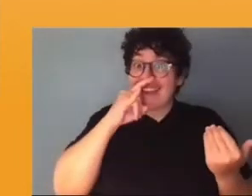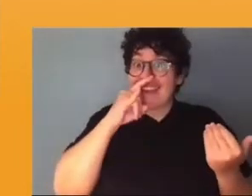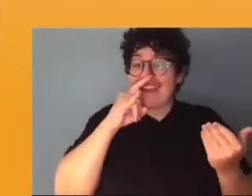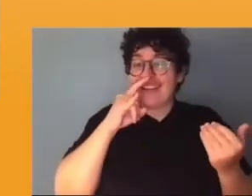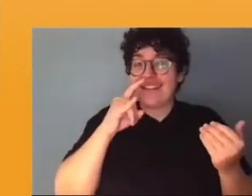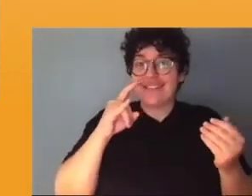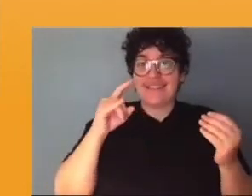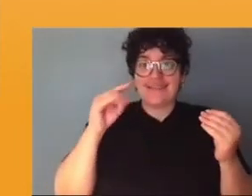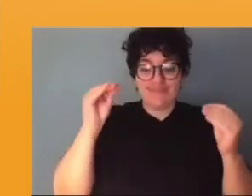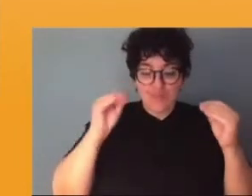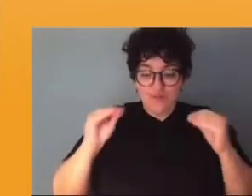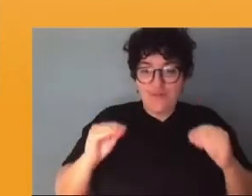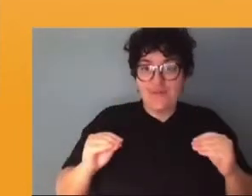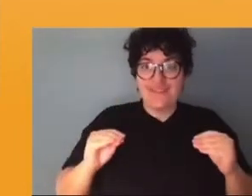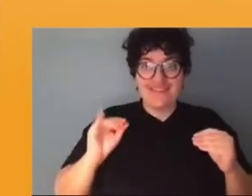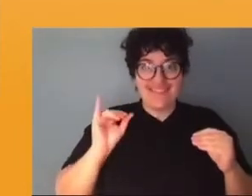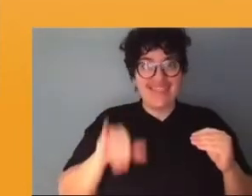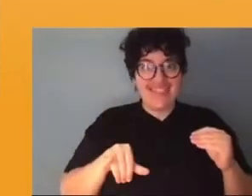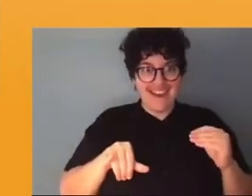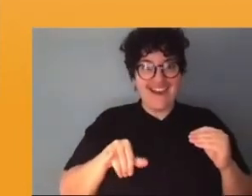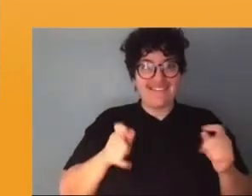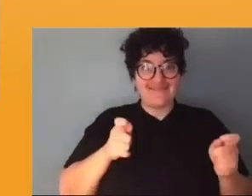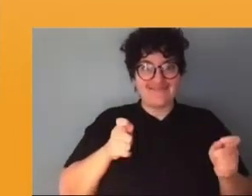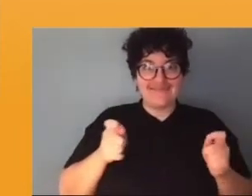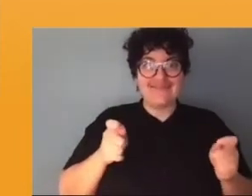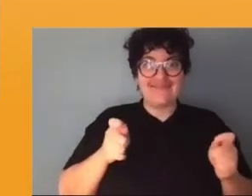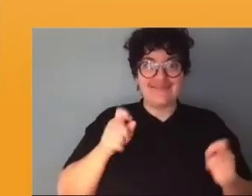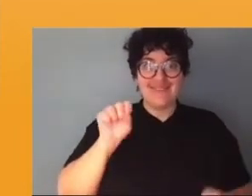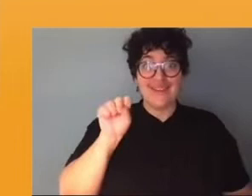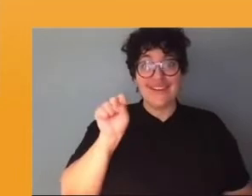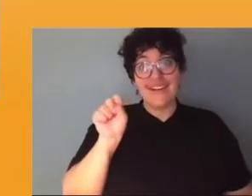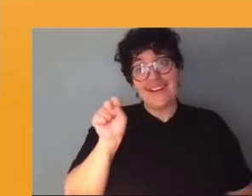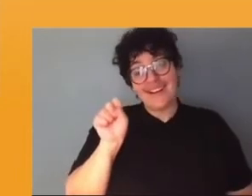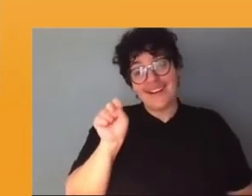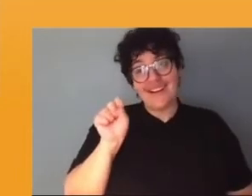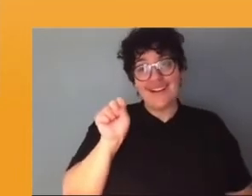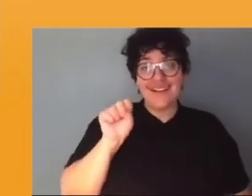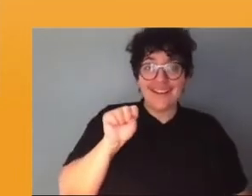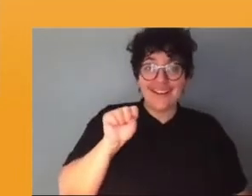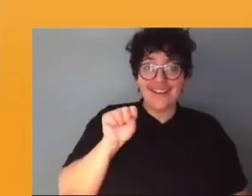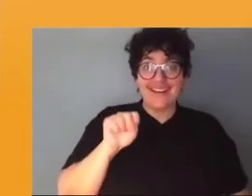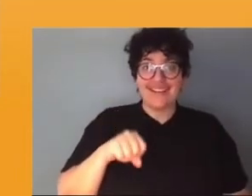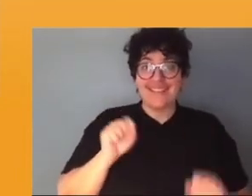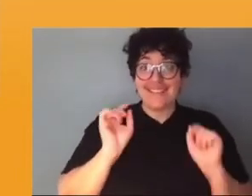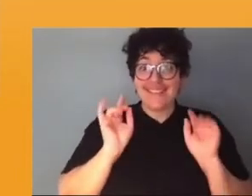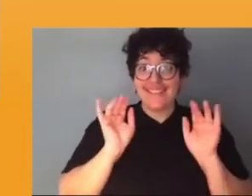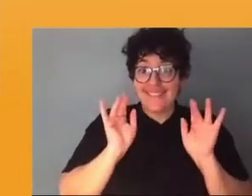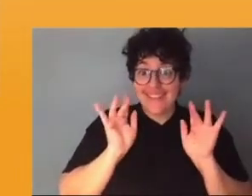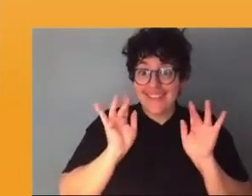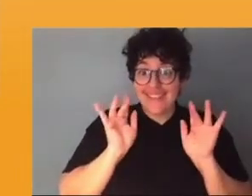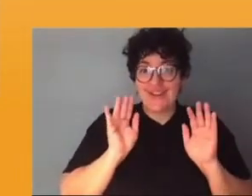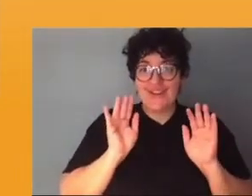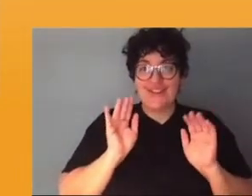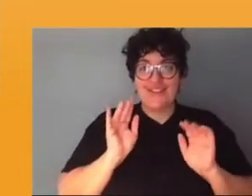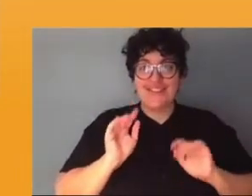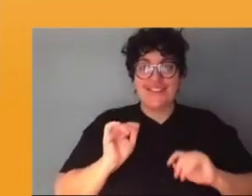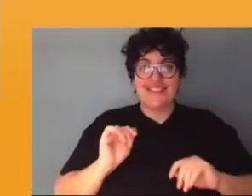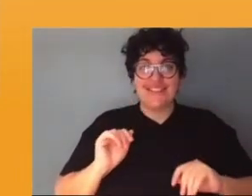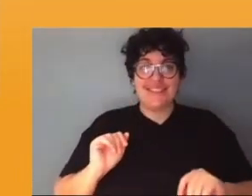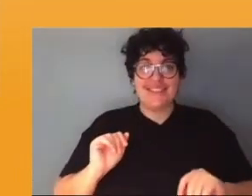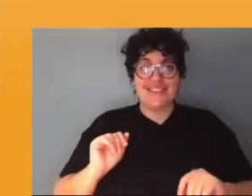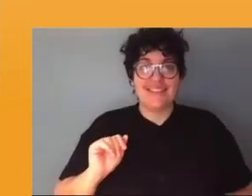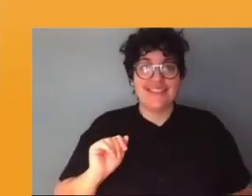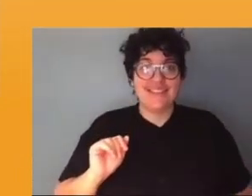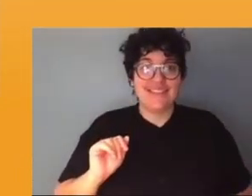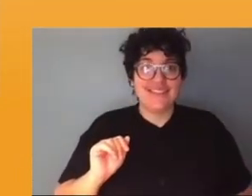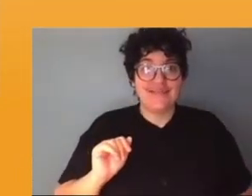dedos y la mirada de los ojos. Y en baile japonesa, no estoy